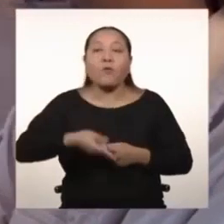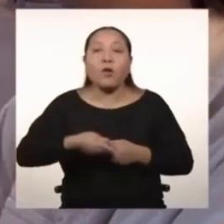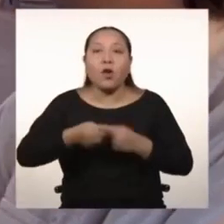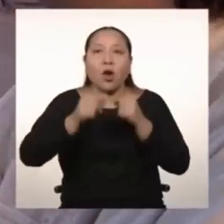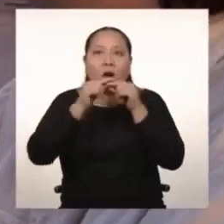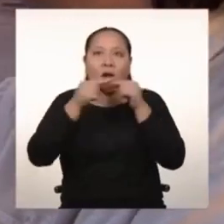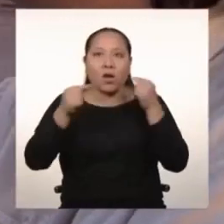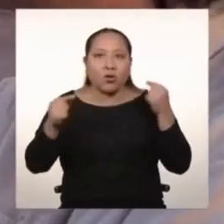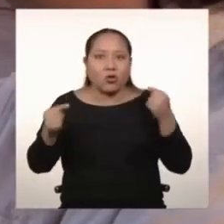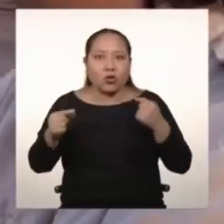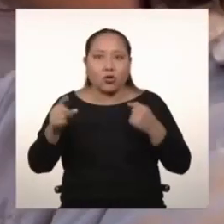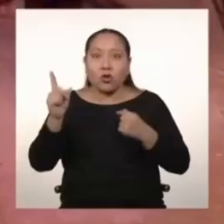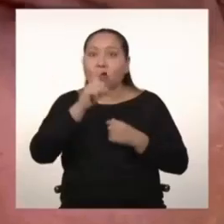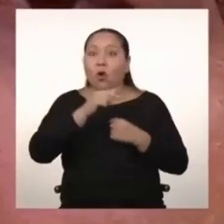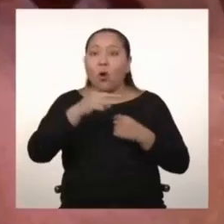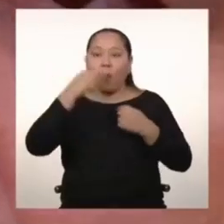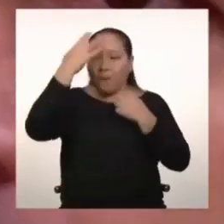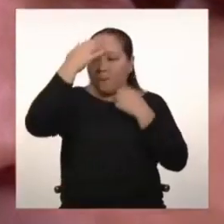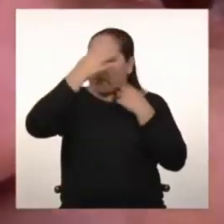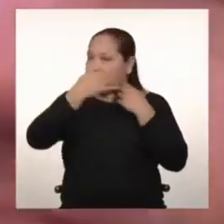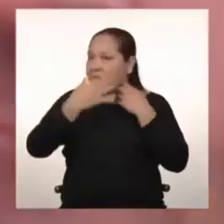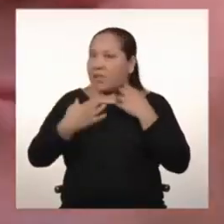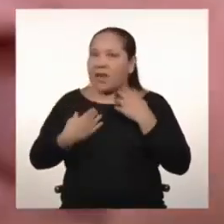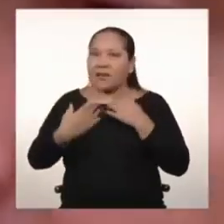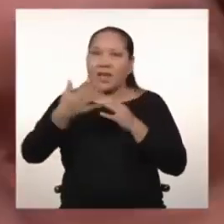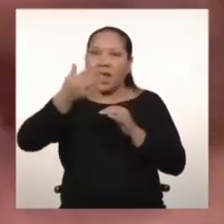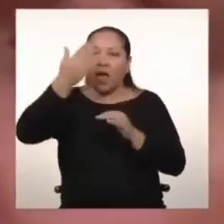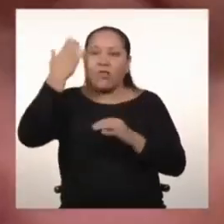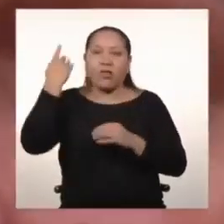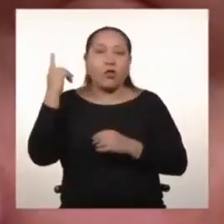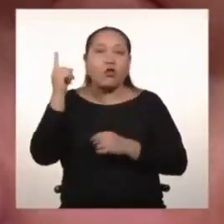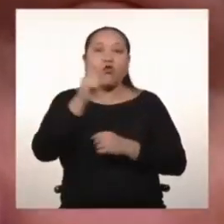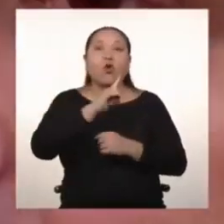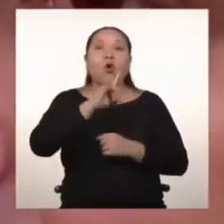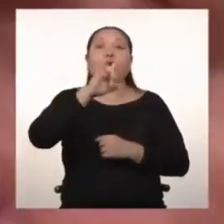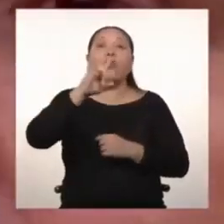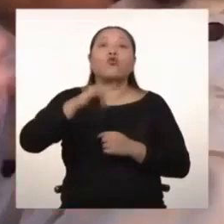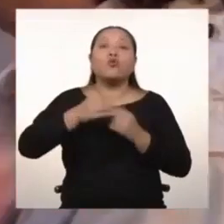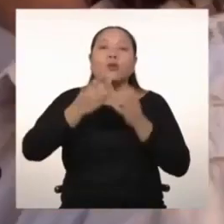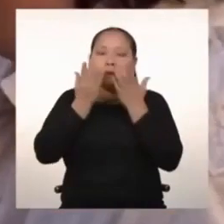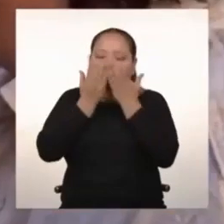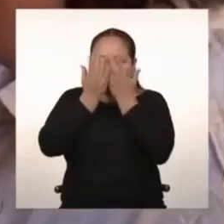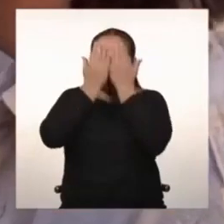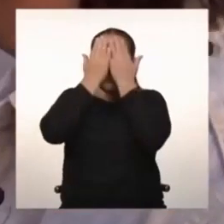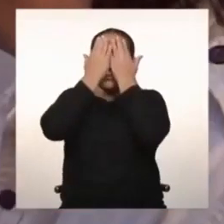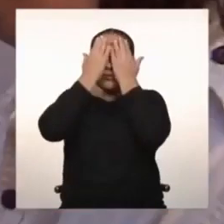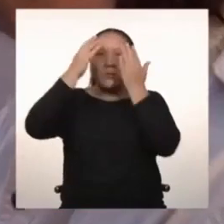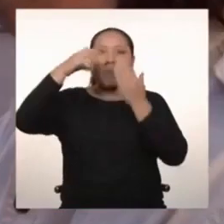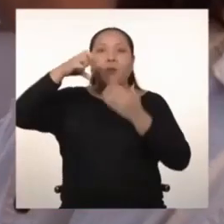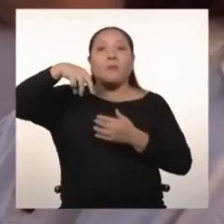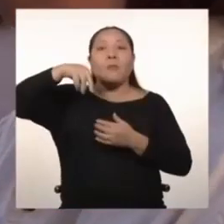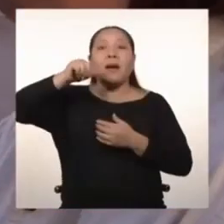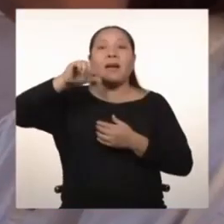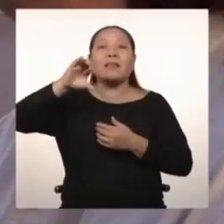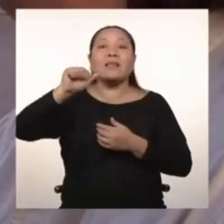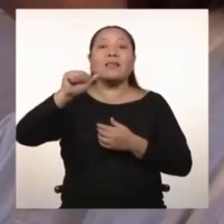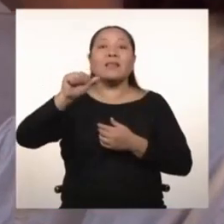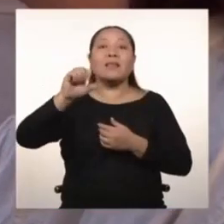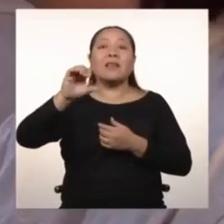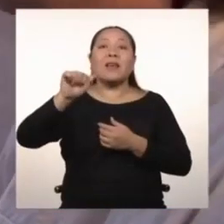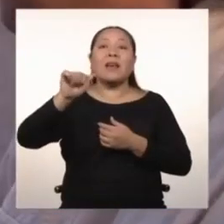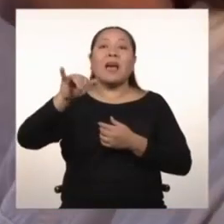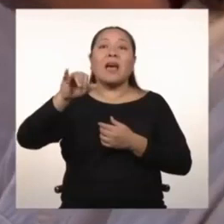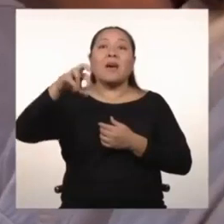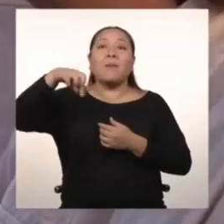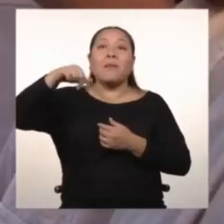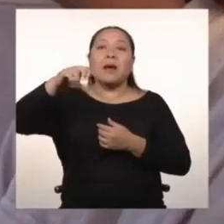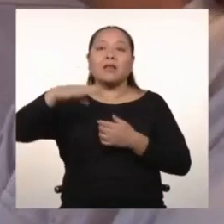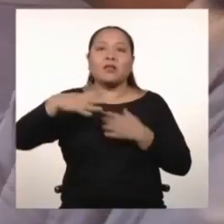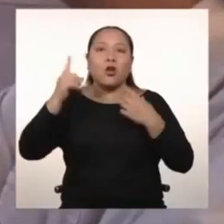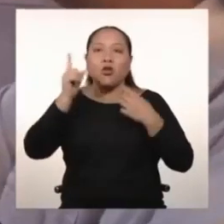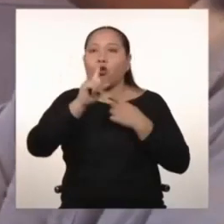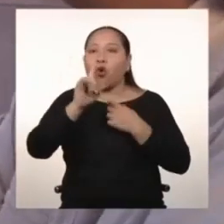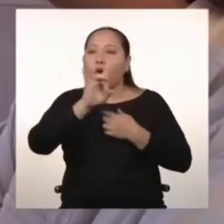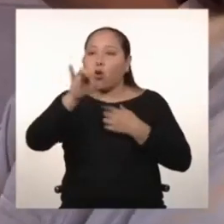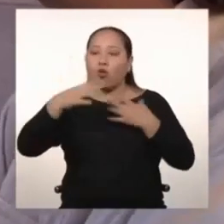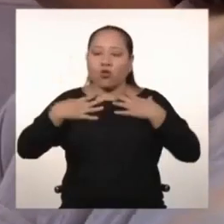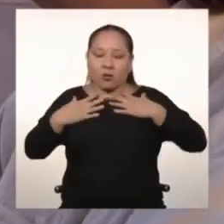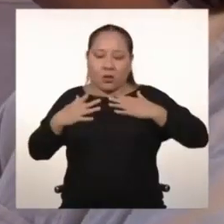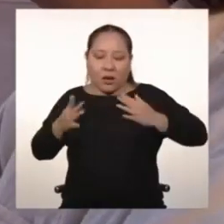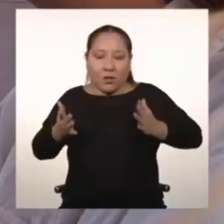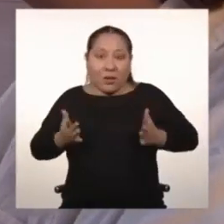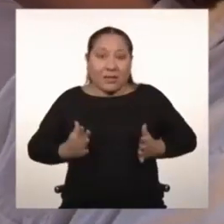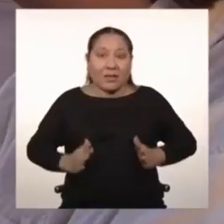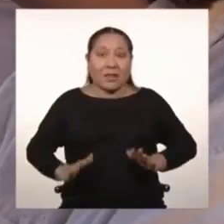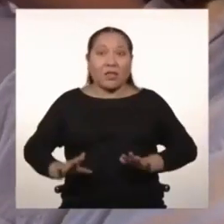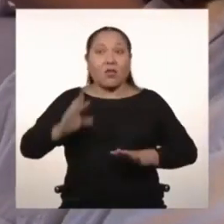de sus antepasados, ¿no? No más utilizar la mascaipacha, ¿no? No más utilizar el vestido del Inca que se llamaba